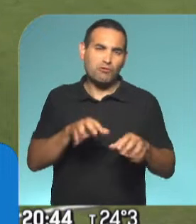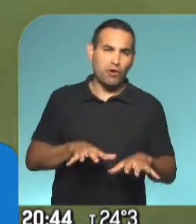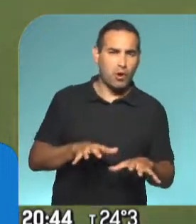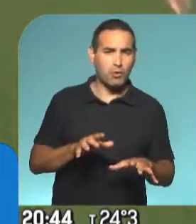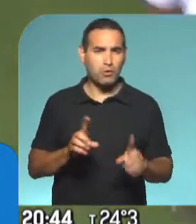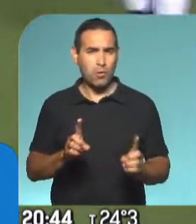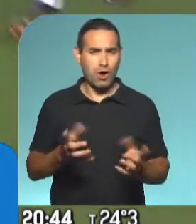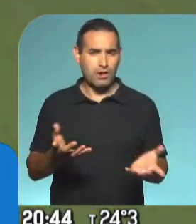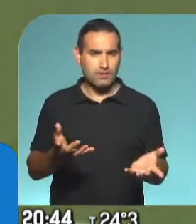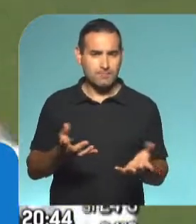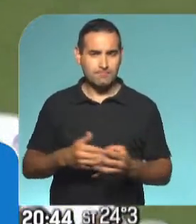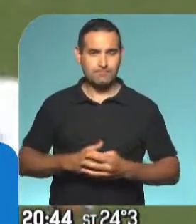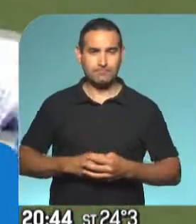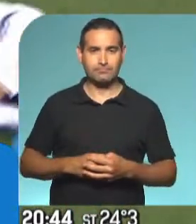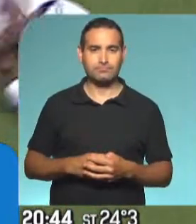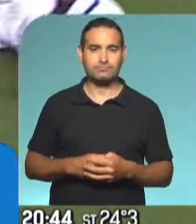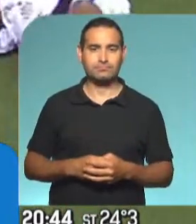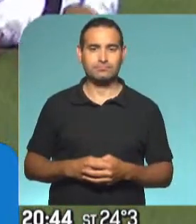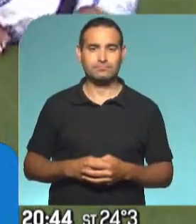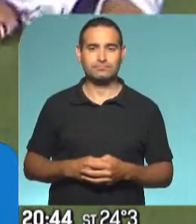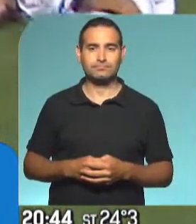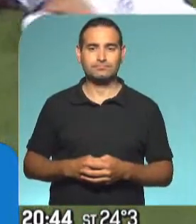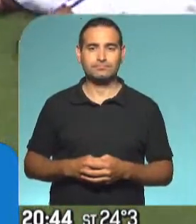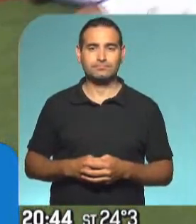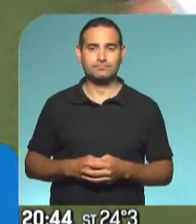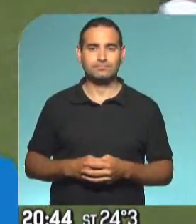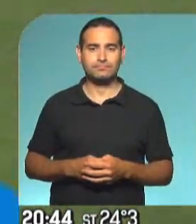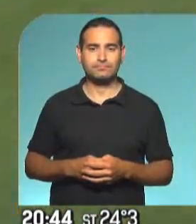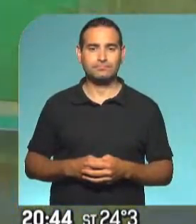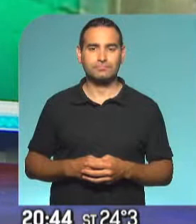verdaderamente timorato a la hora de jugar.